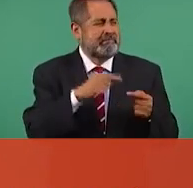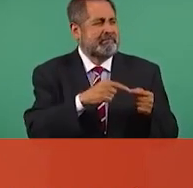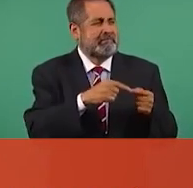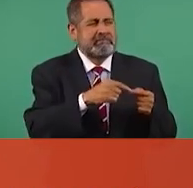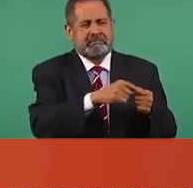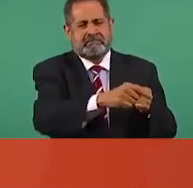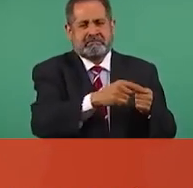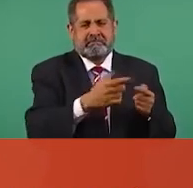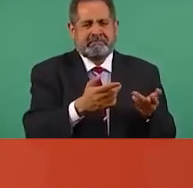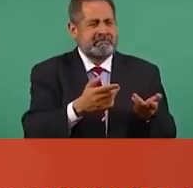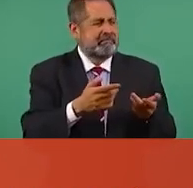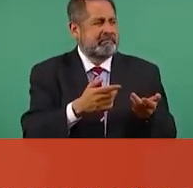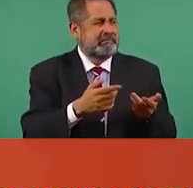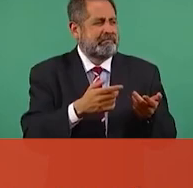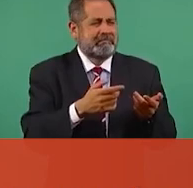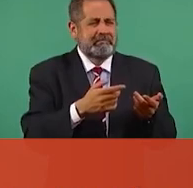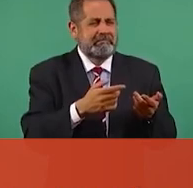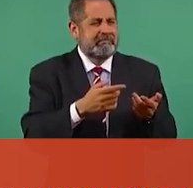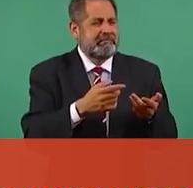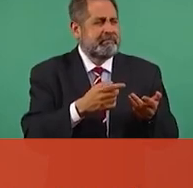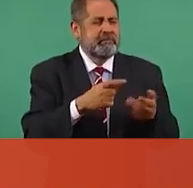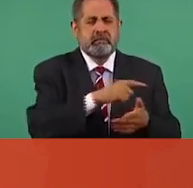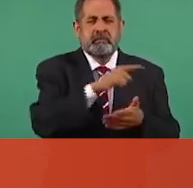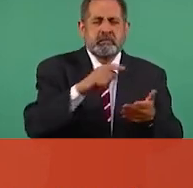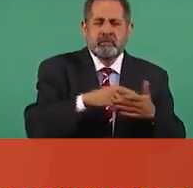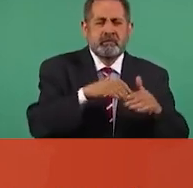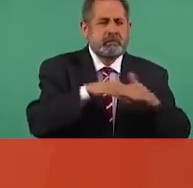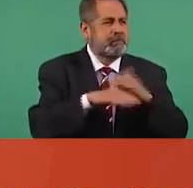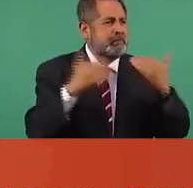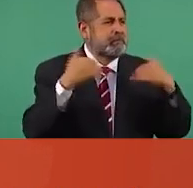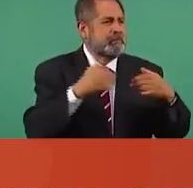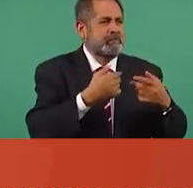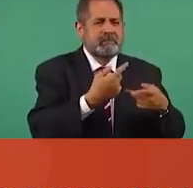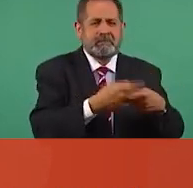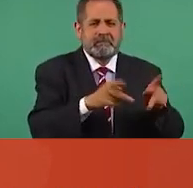un centro comercial